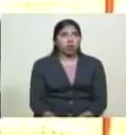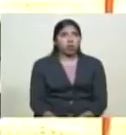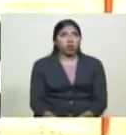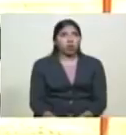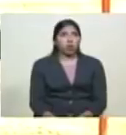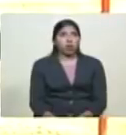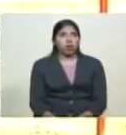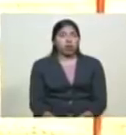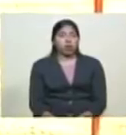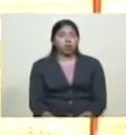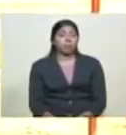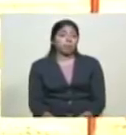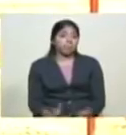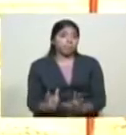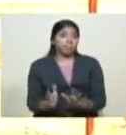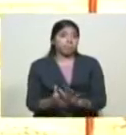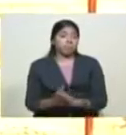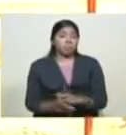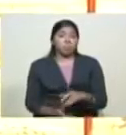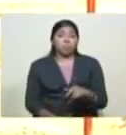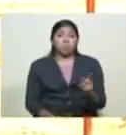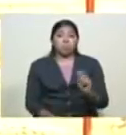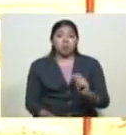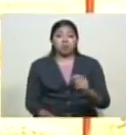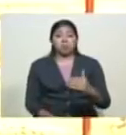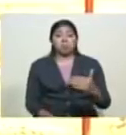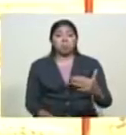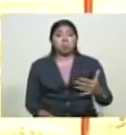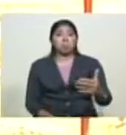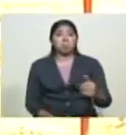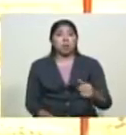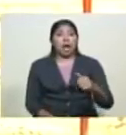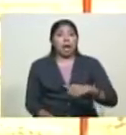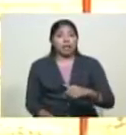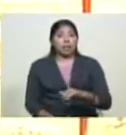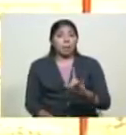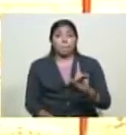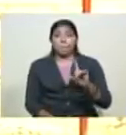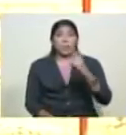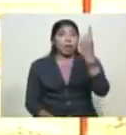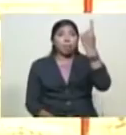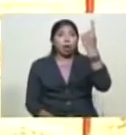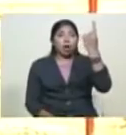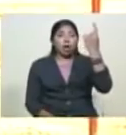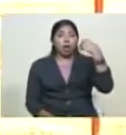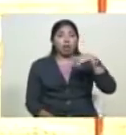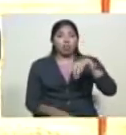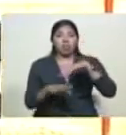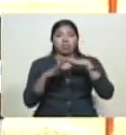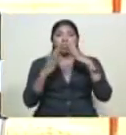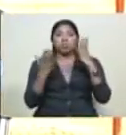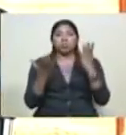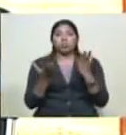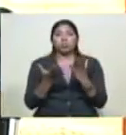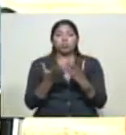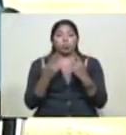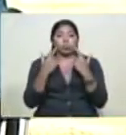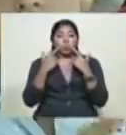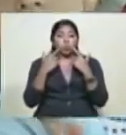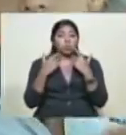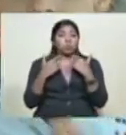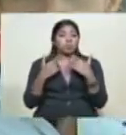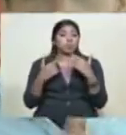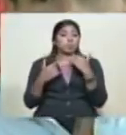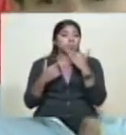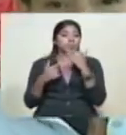los próximos meses. La primera reserva de oro del mundo la tiene Venezuela y es de